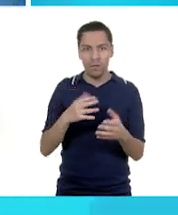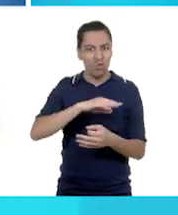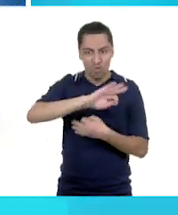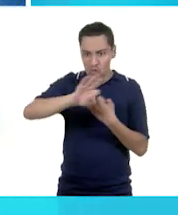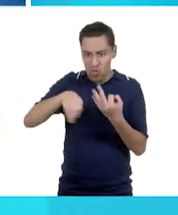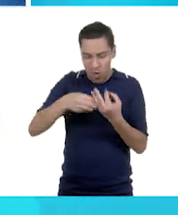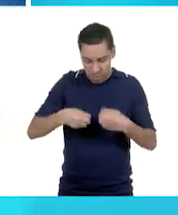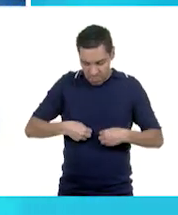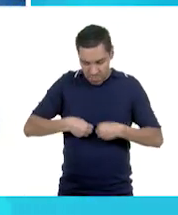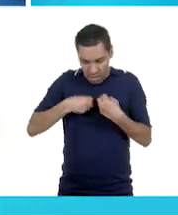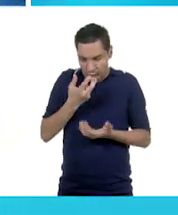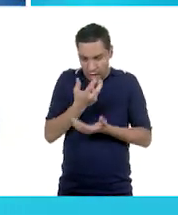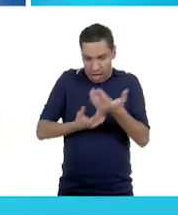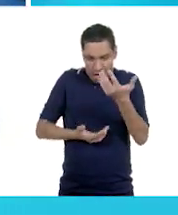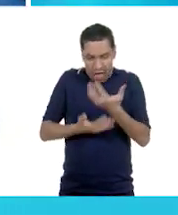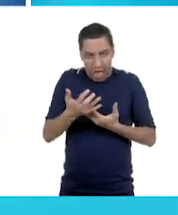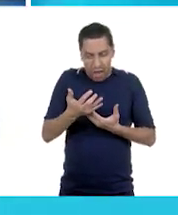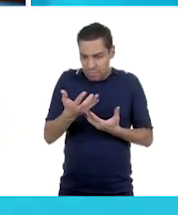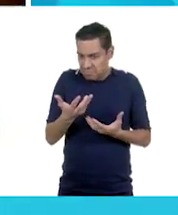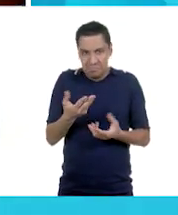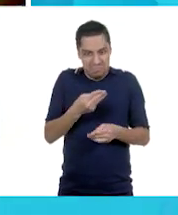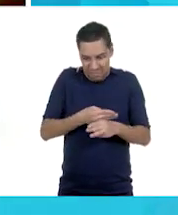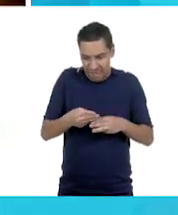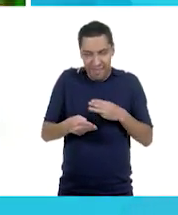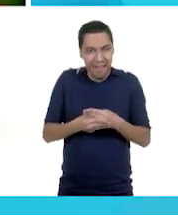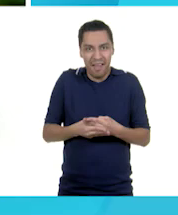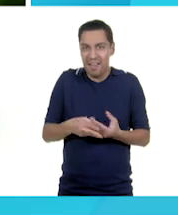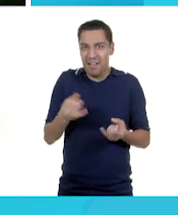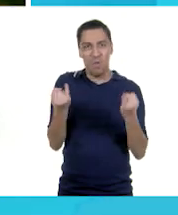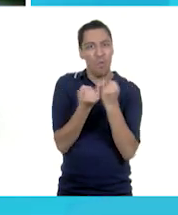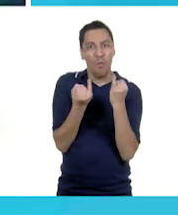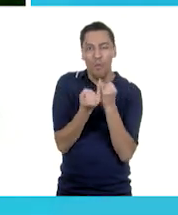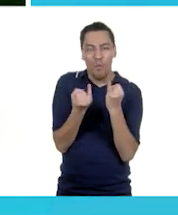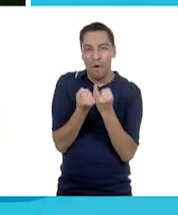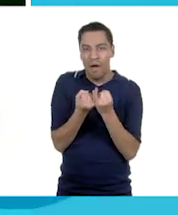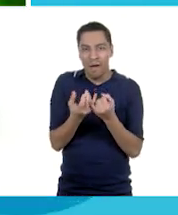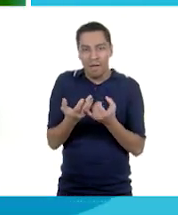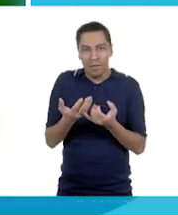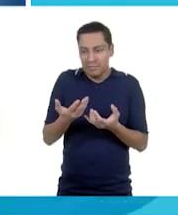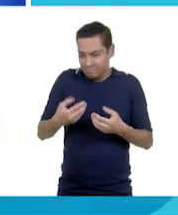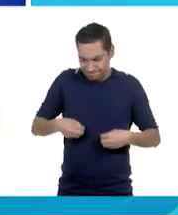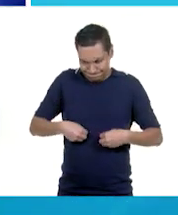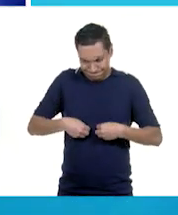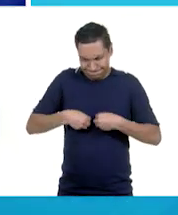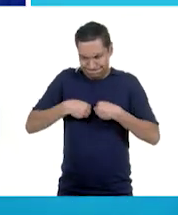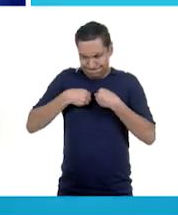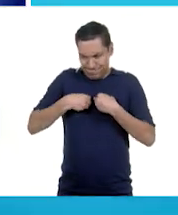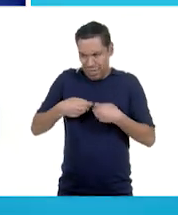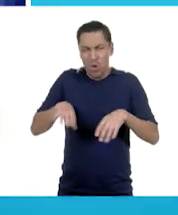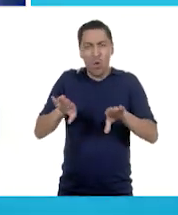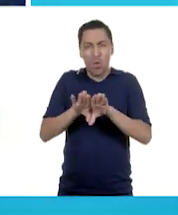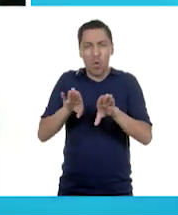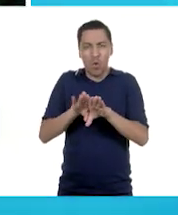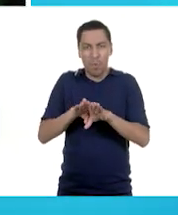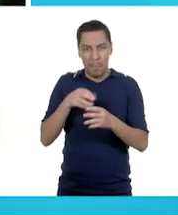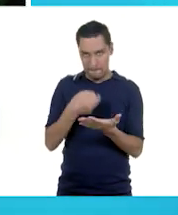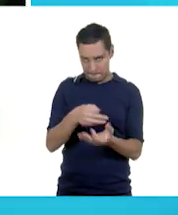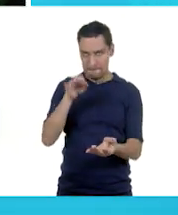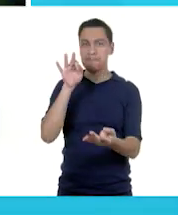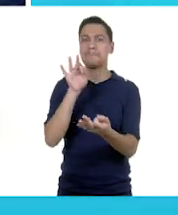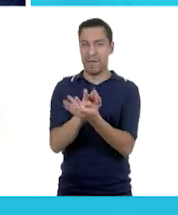hechos de los mismos materiales y además compartimos nuestro origen. Somos